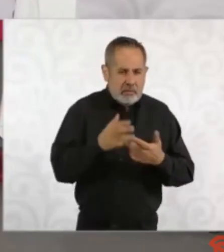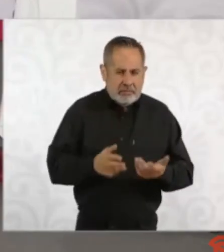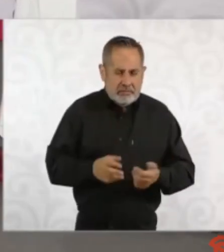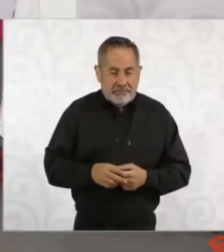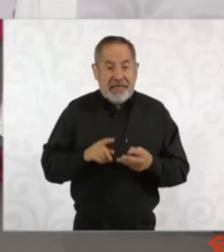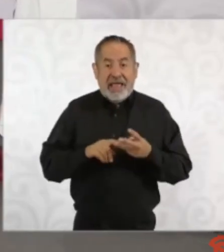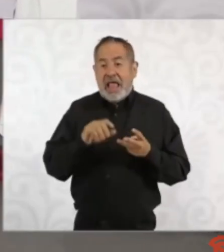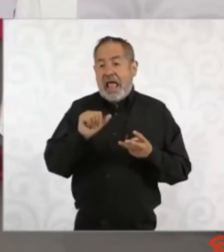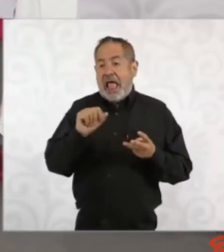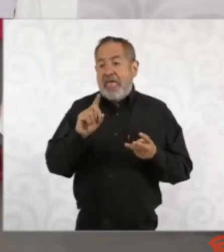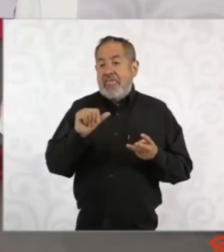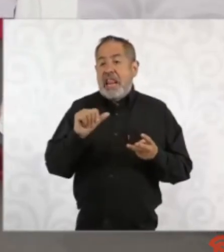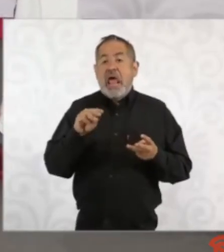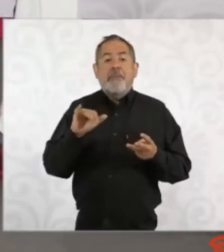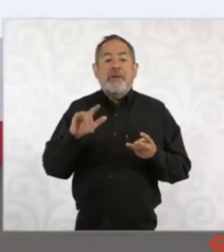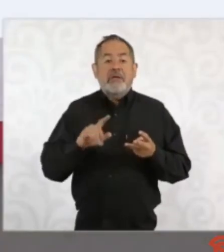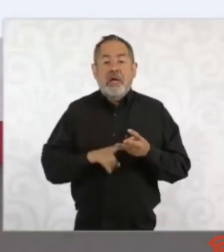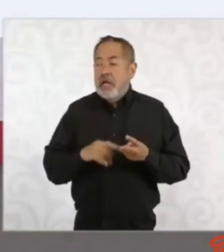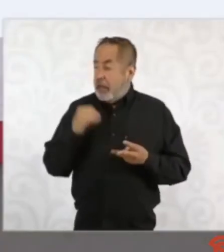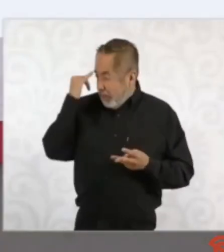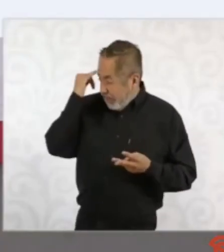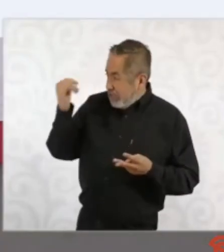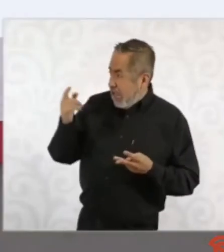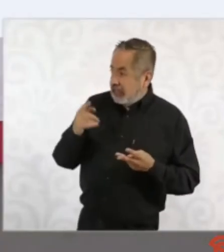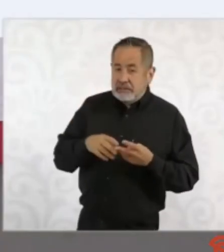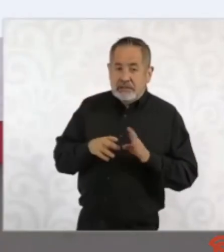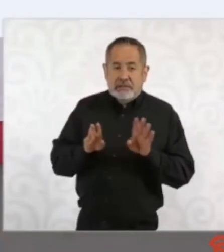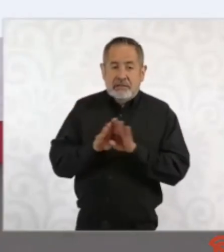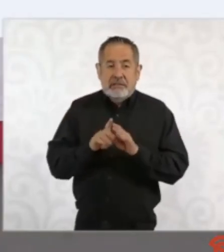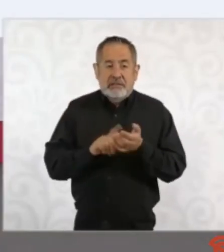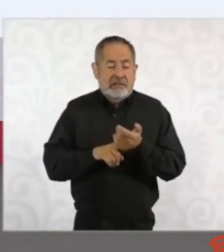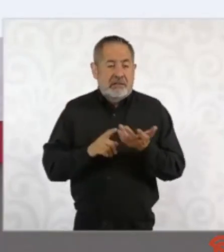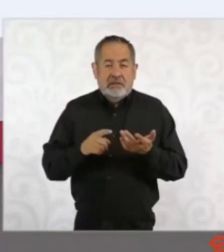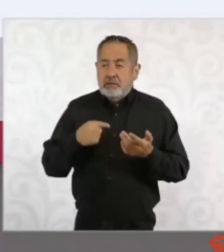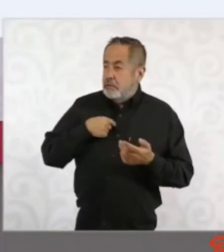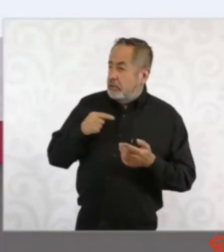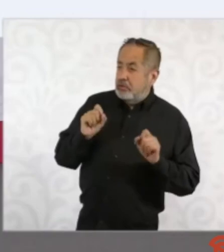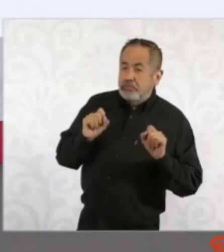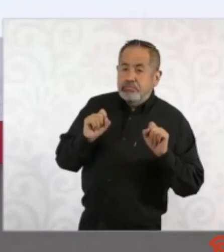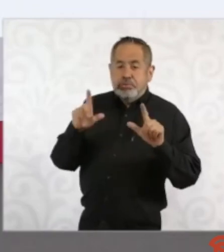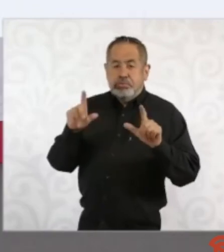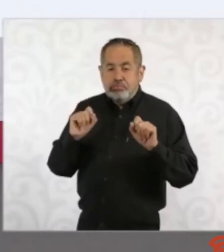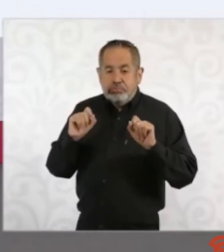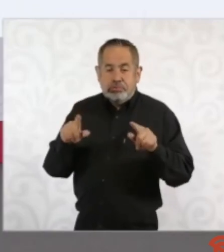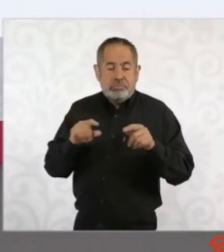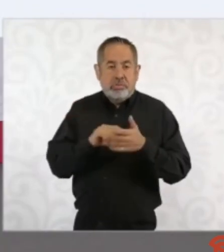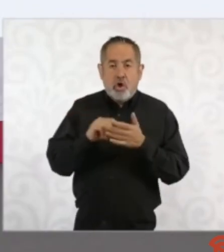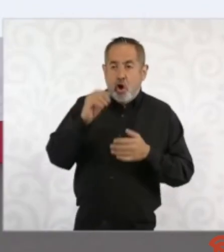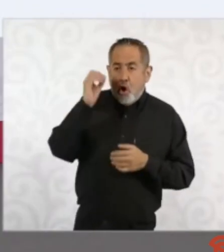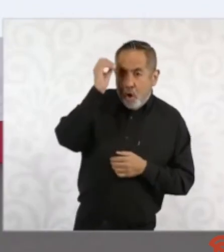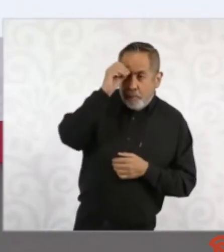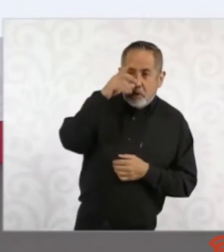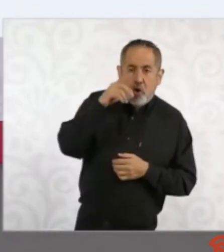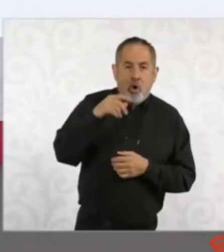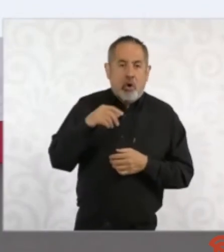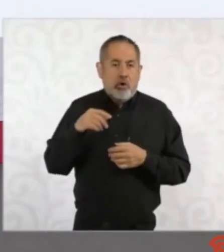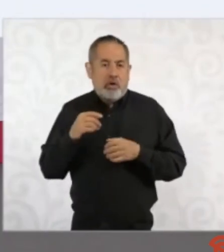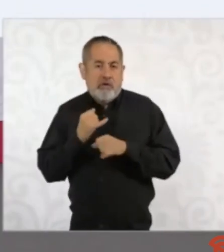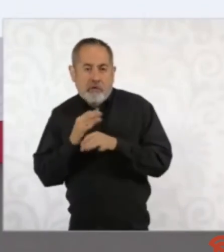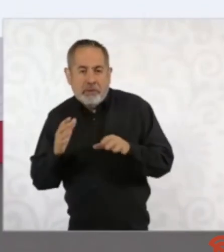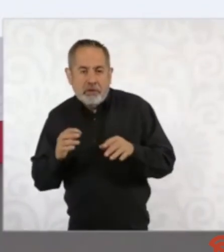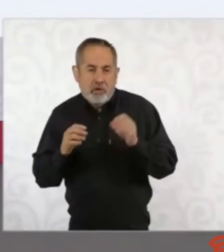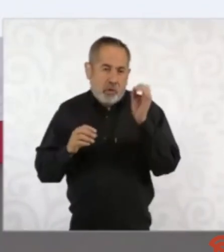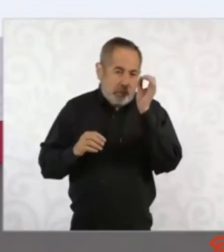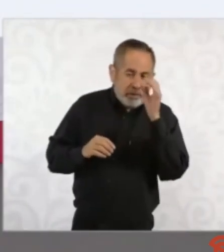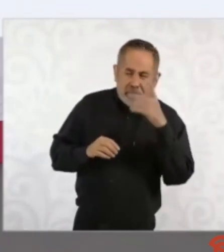Adela Micha dice, ¿te imaginas poner cortinillas cada 10 segundos para distinguir una opinión de información?